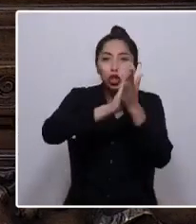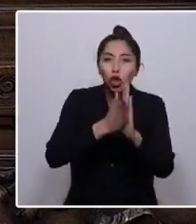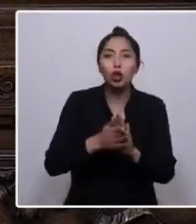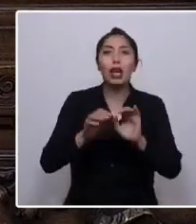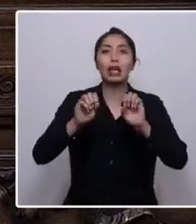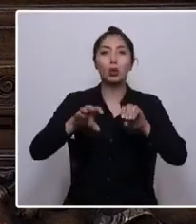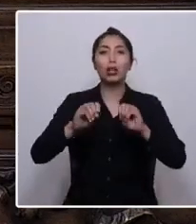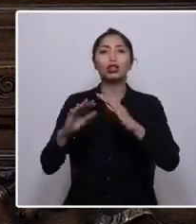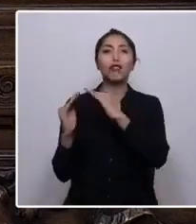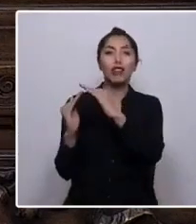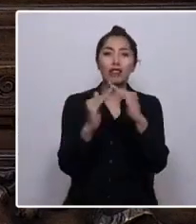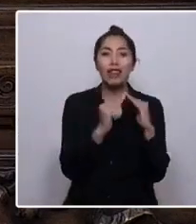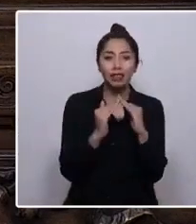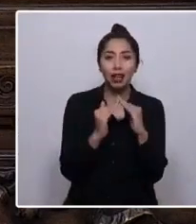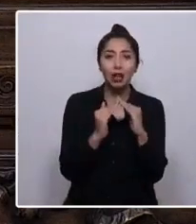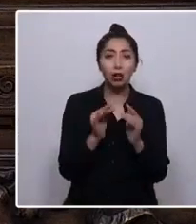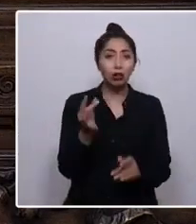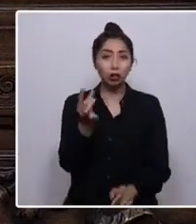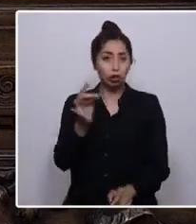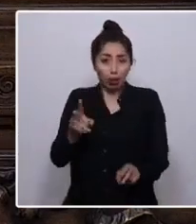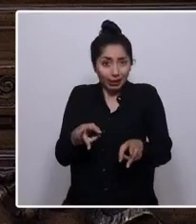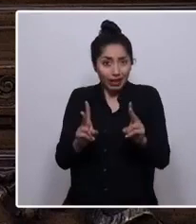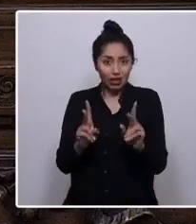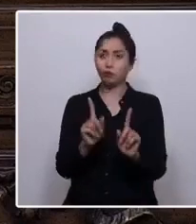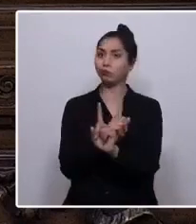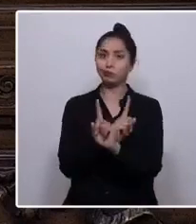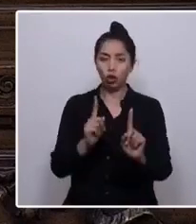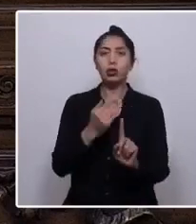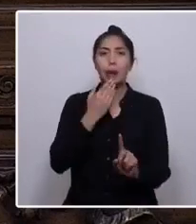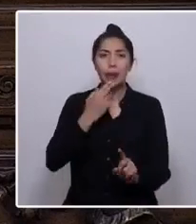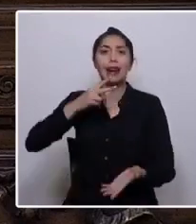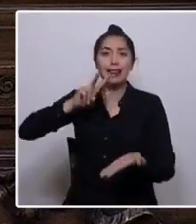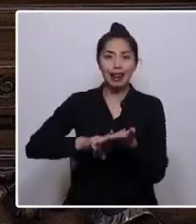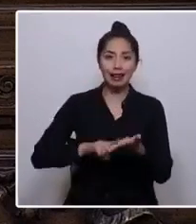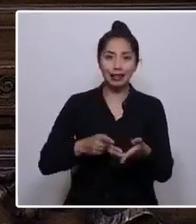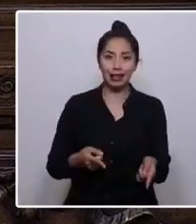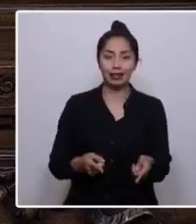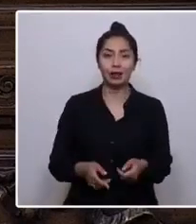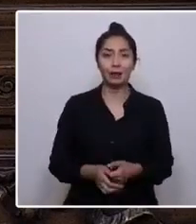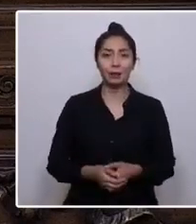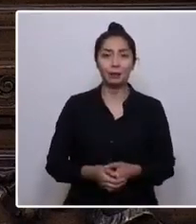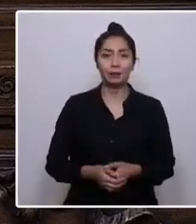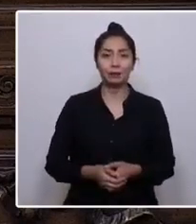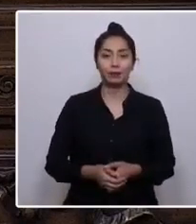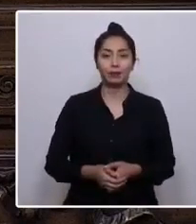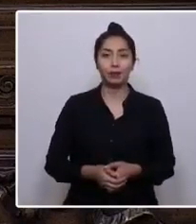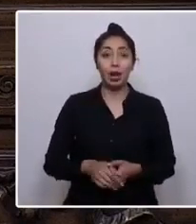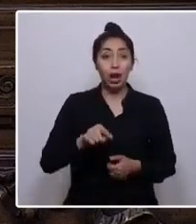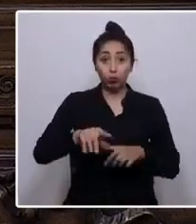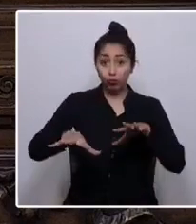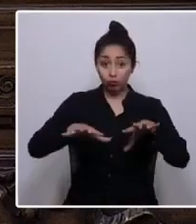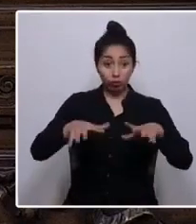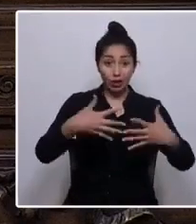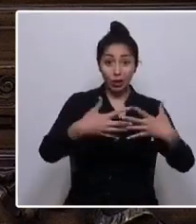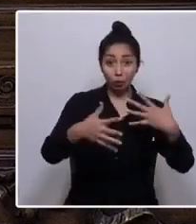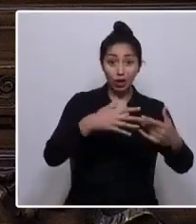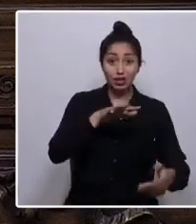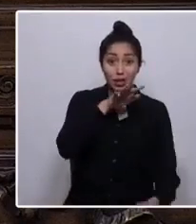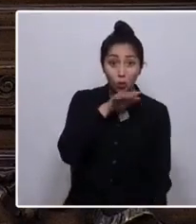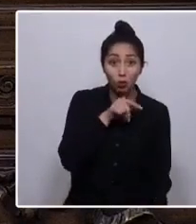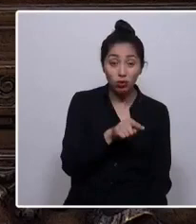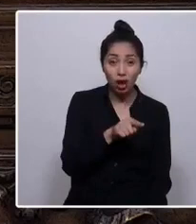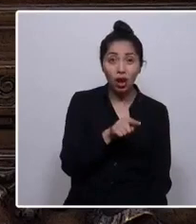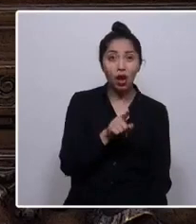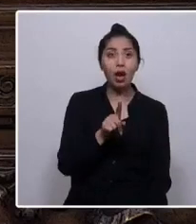vivienda no sólo como derechos sino como una realidad la utilización de esos bienes naturales no puede significar